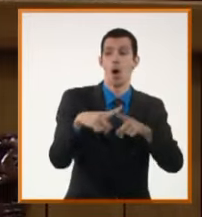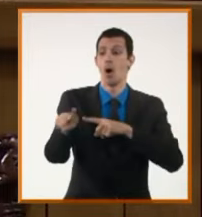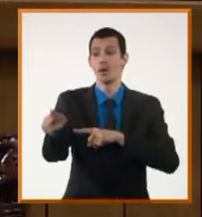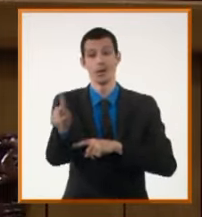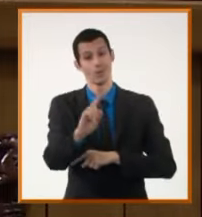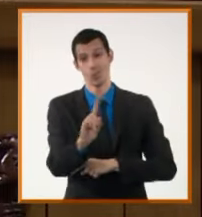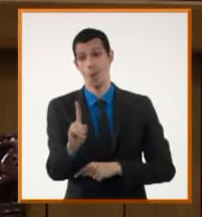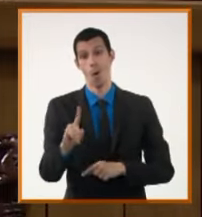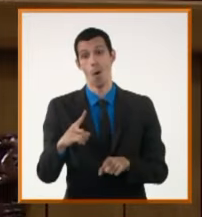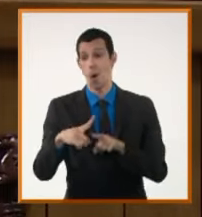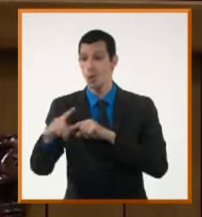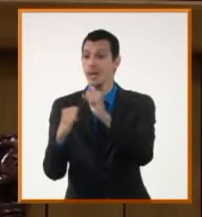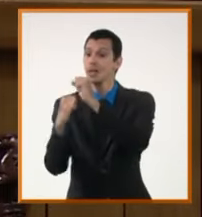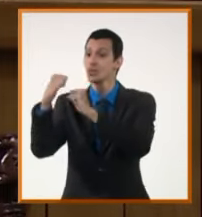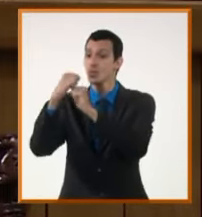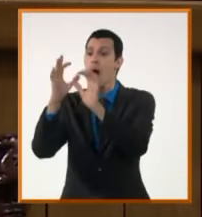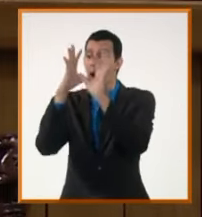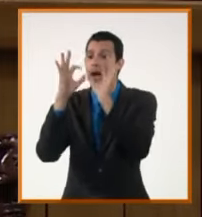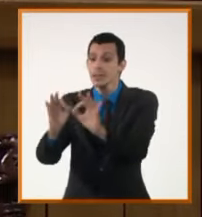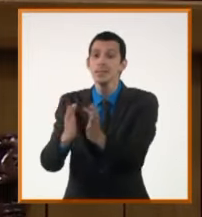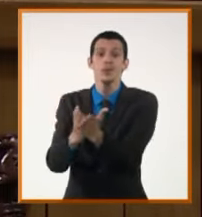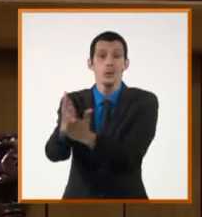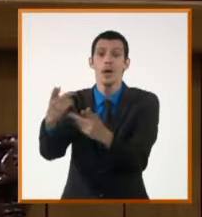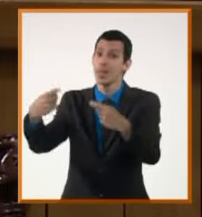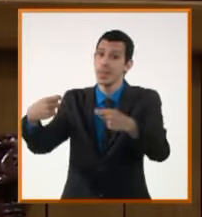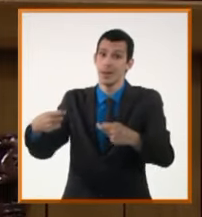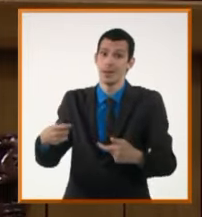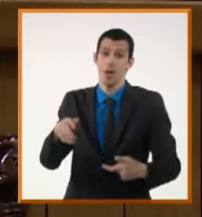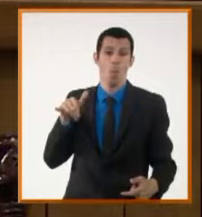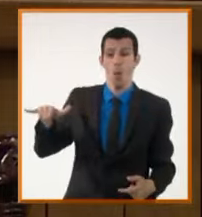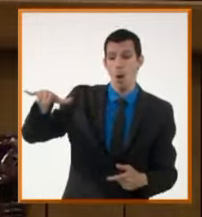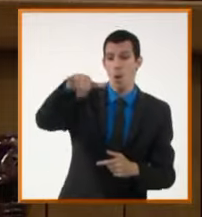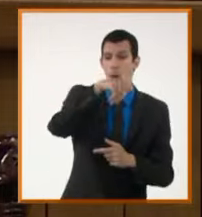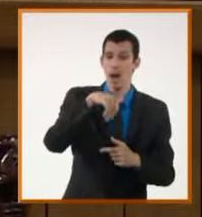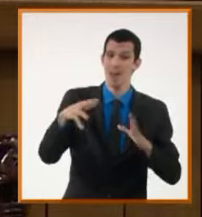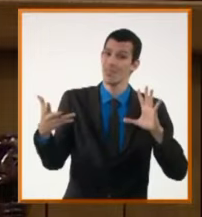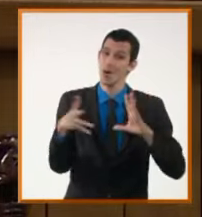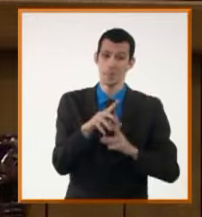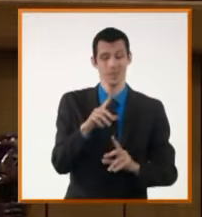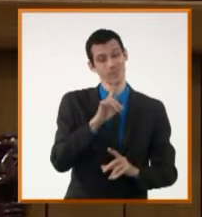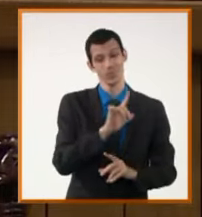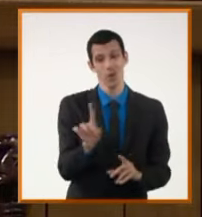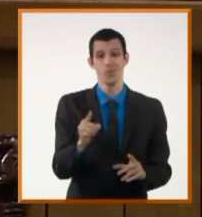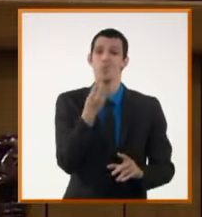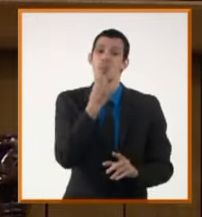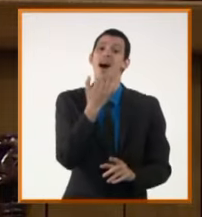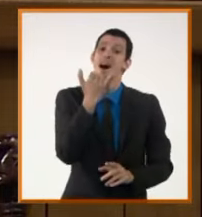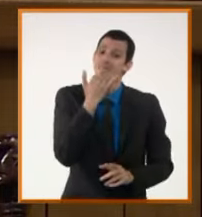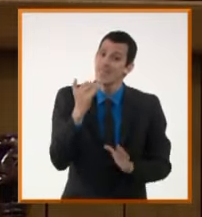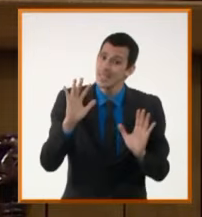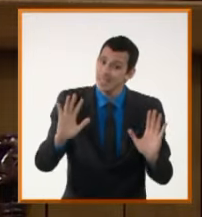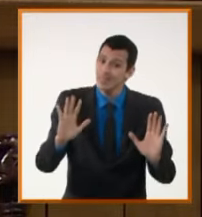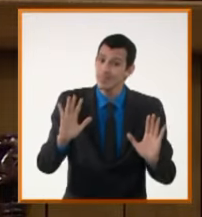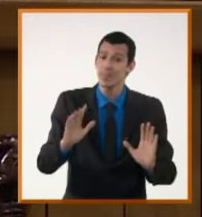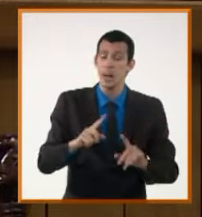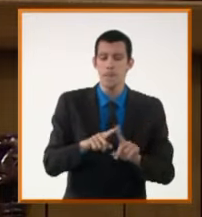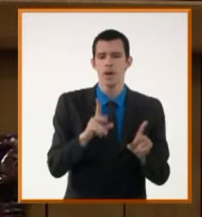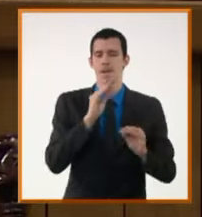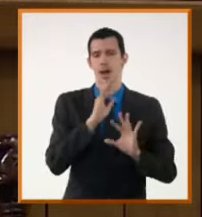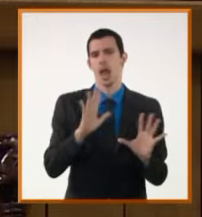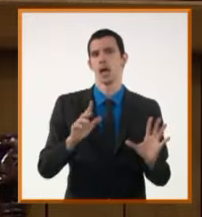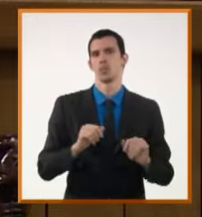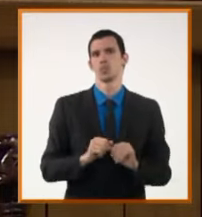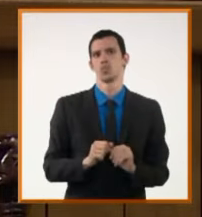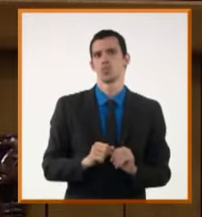ayudas al que menos lo tiene. Esas cosas son necesarias. Pero lo que sí nosotros coincidimos, que ese tal vez planteamiento